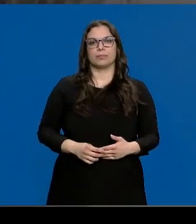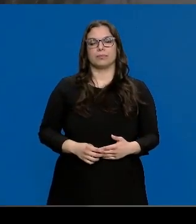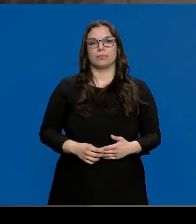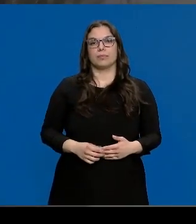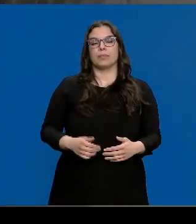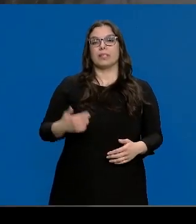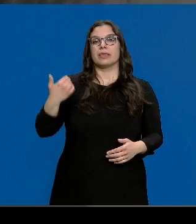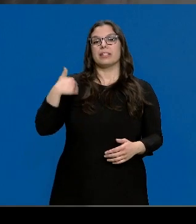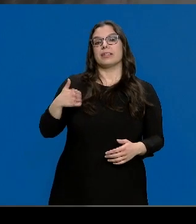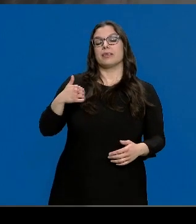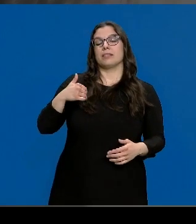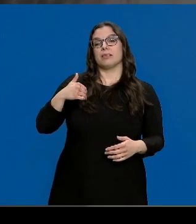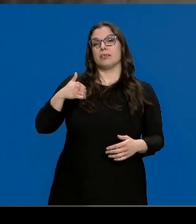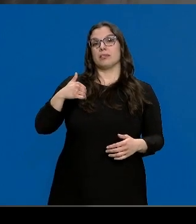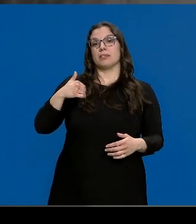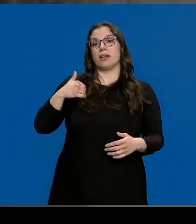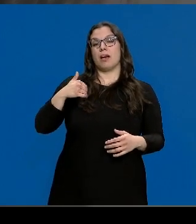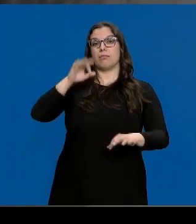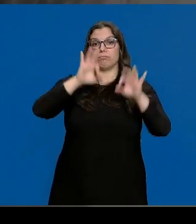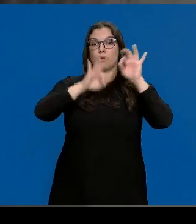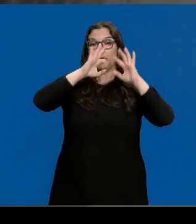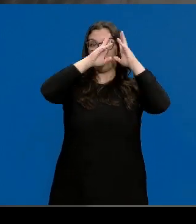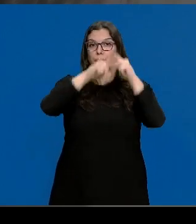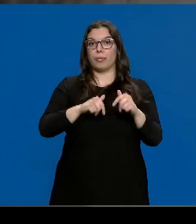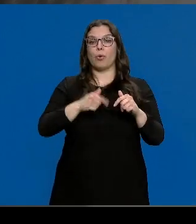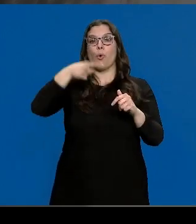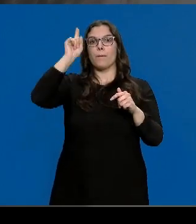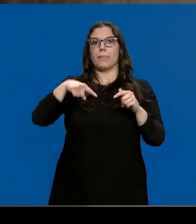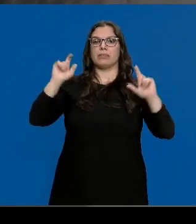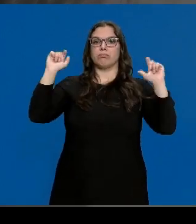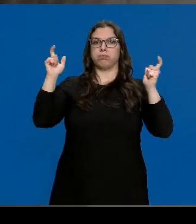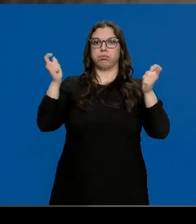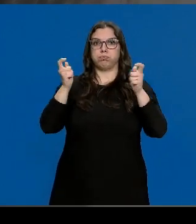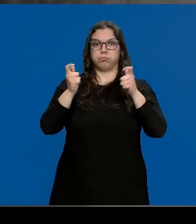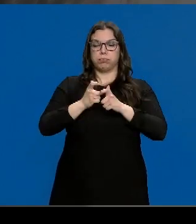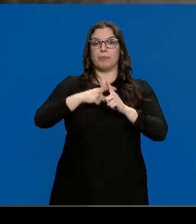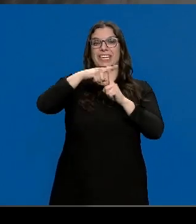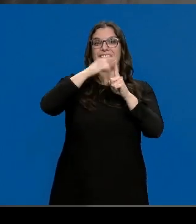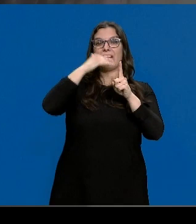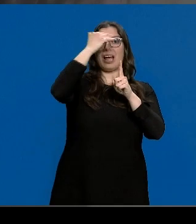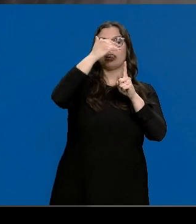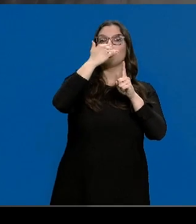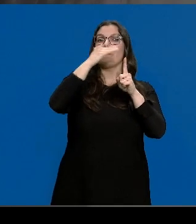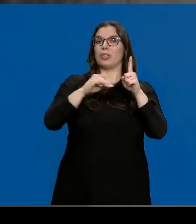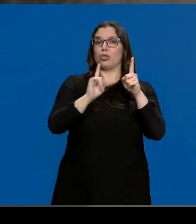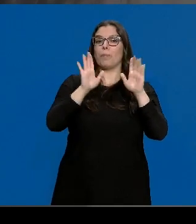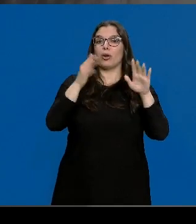Tras más de un mes de bajada de la incidencia y pese a no haber bajado del nivel alto de alerta, hay indicios de que se podría